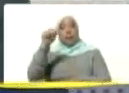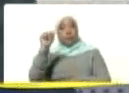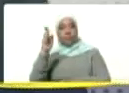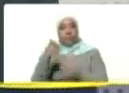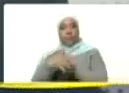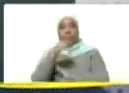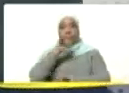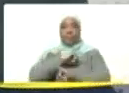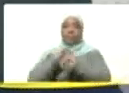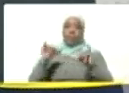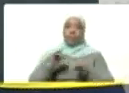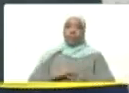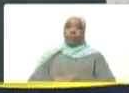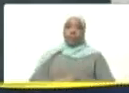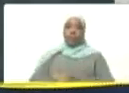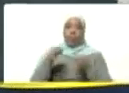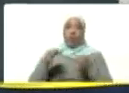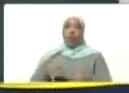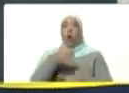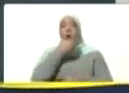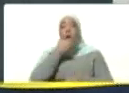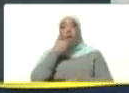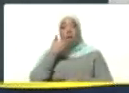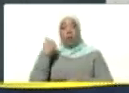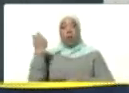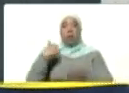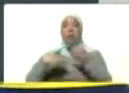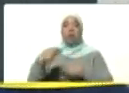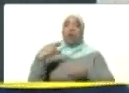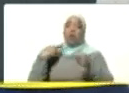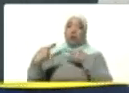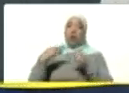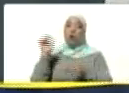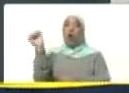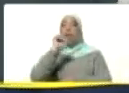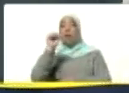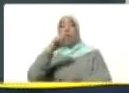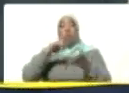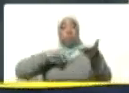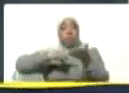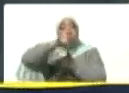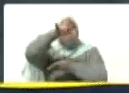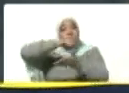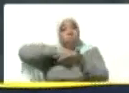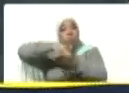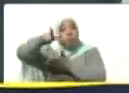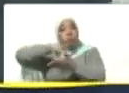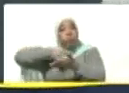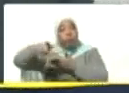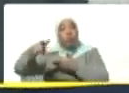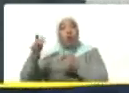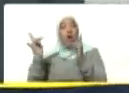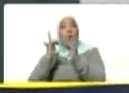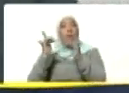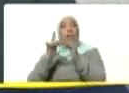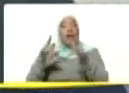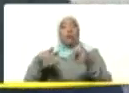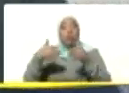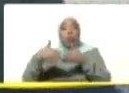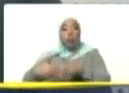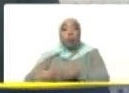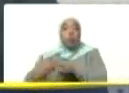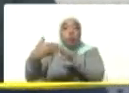sea transportation. Exige un mejoramiento y más vínculos de transporte aéreo y marítimo. And the fashioning of a sustainable